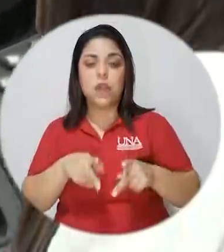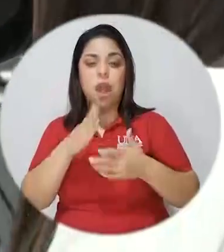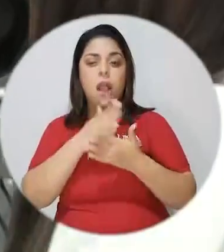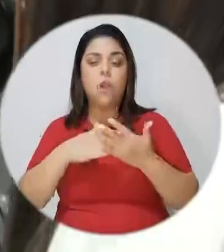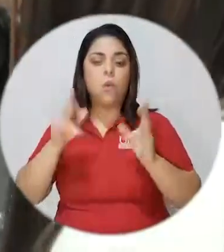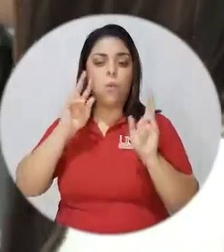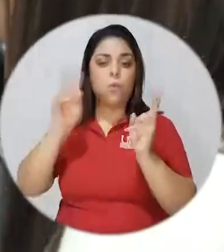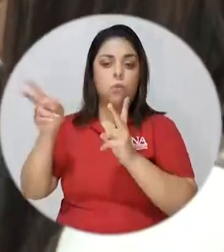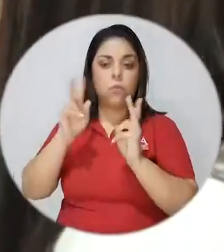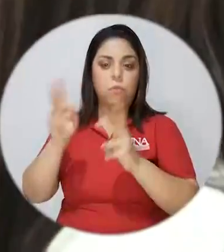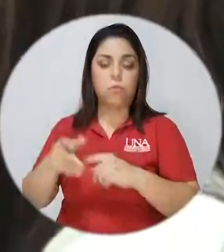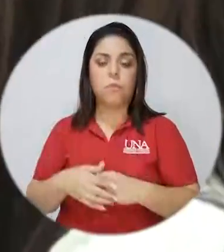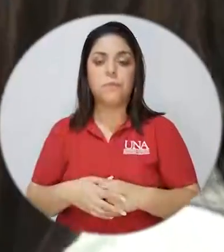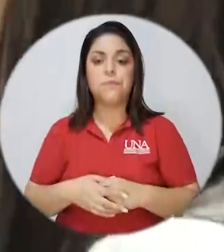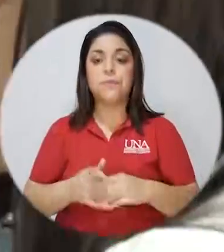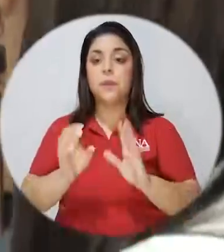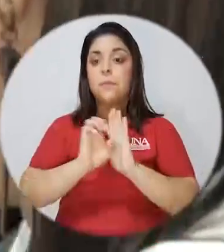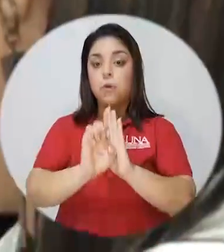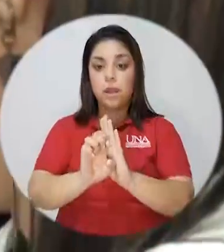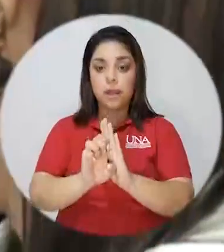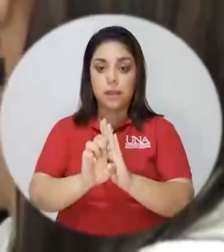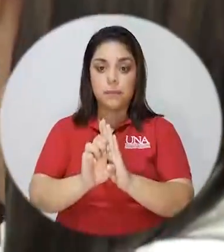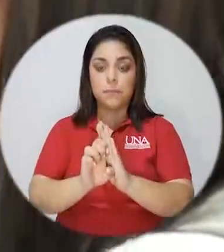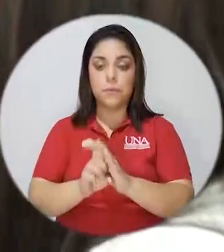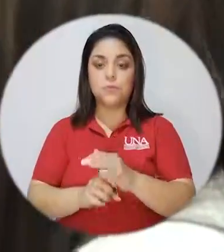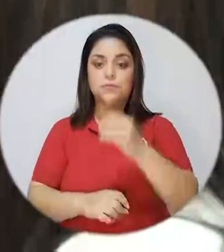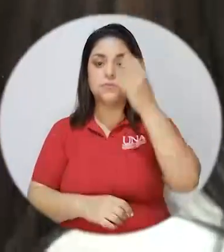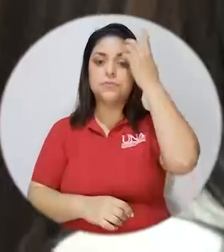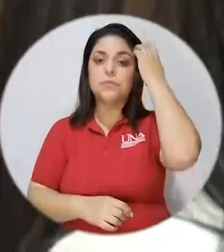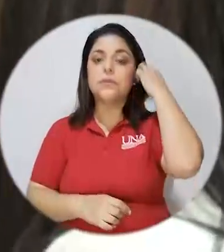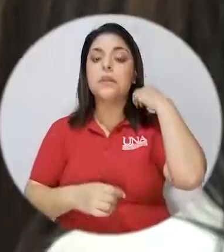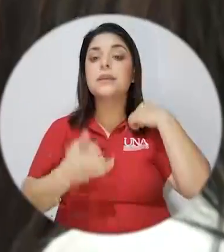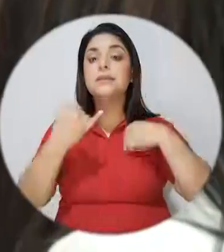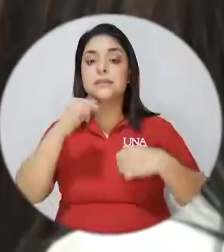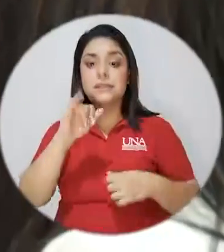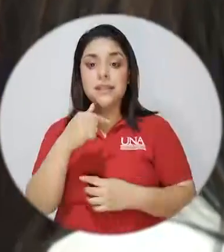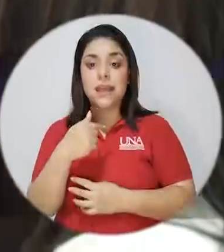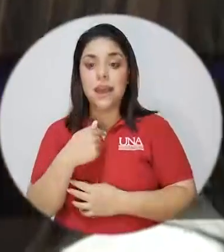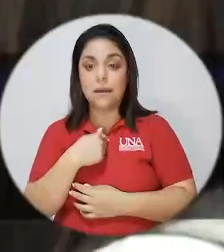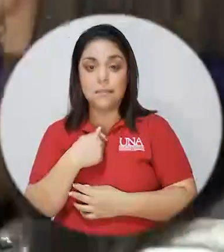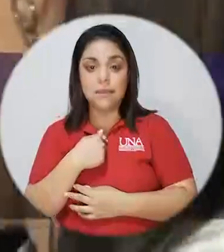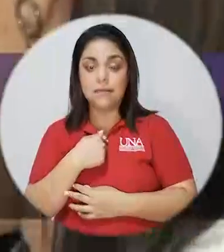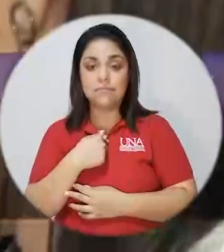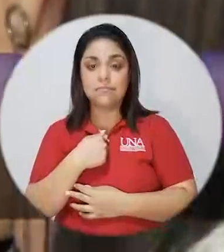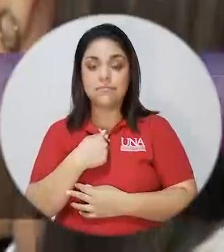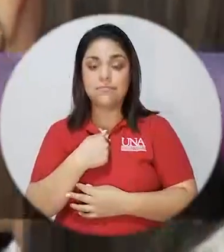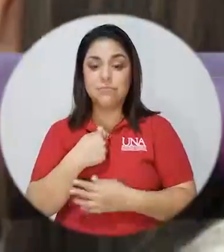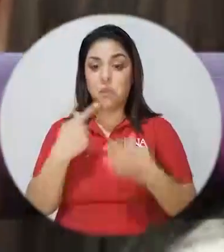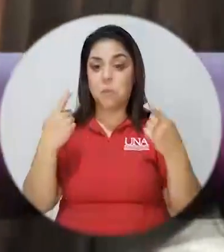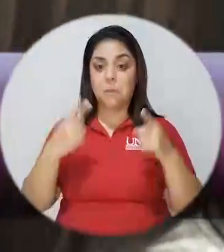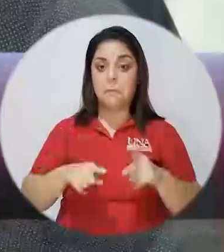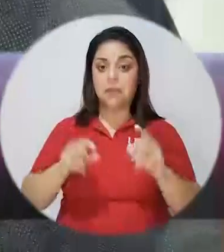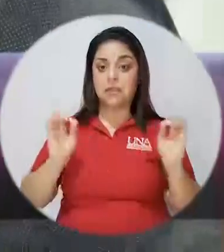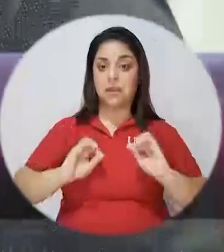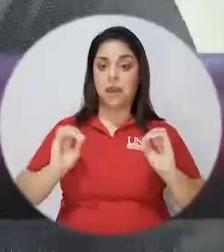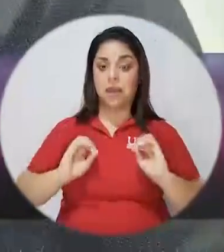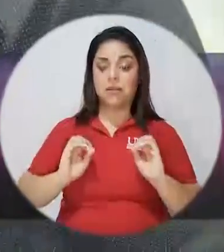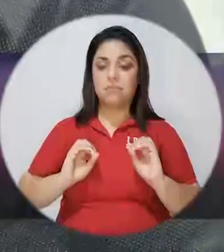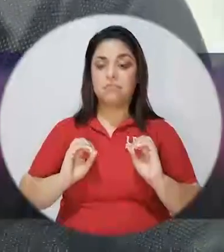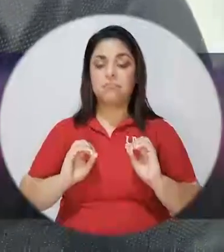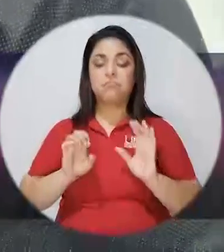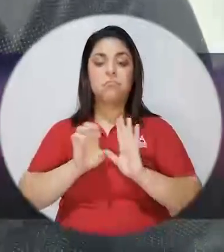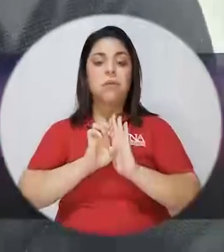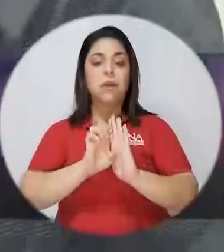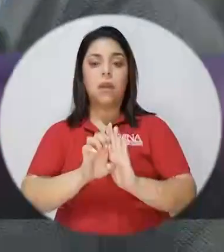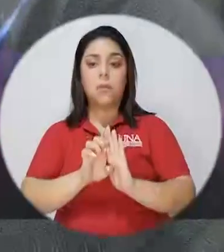de lado. El hecho de que a mí no me pase algo relacionado con seguridad informática, por